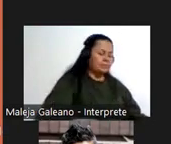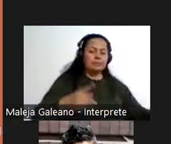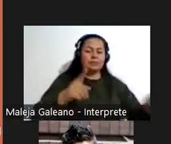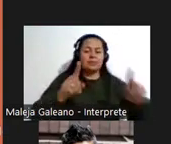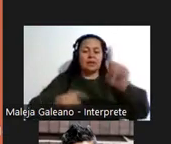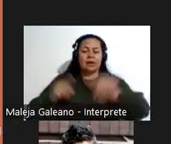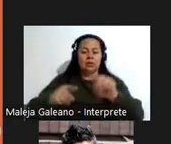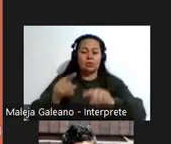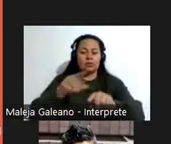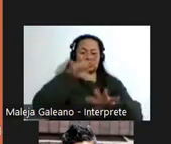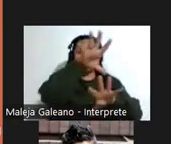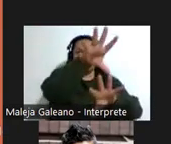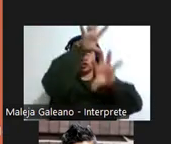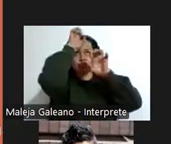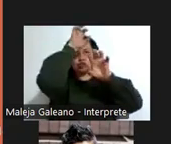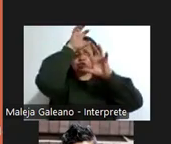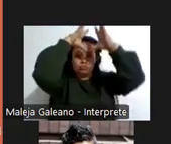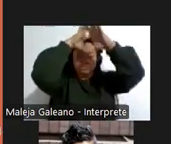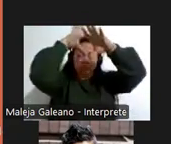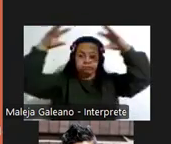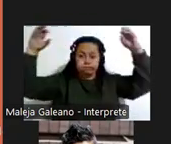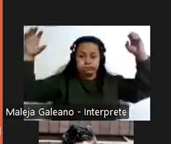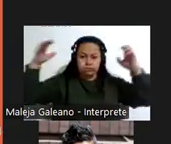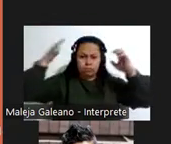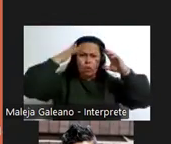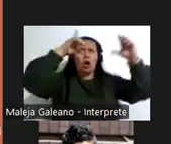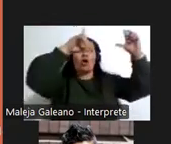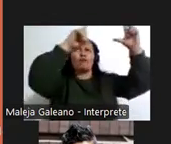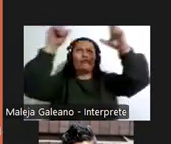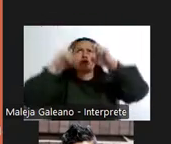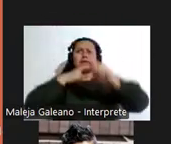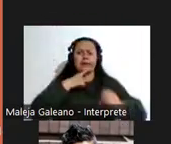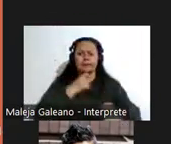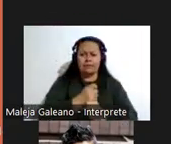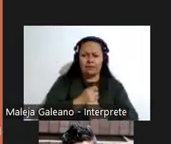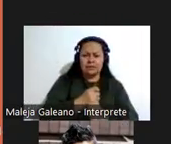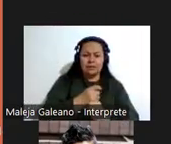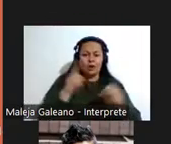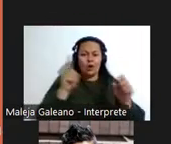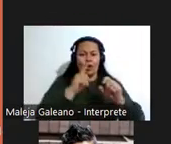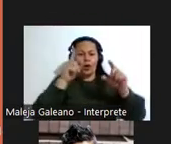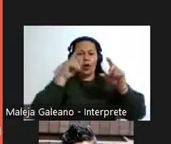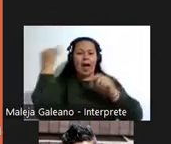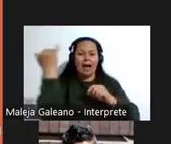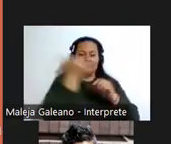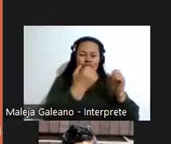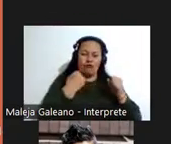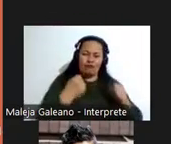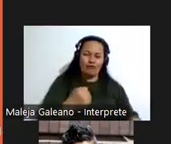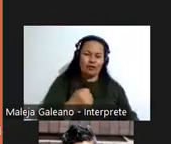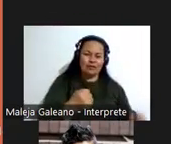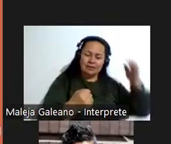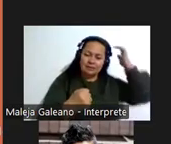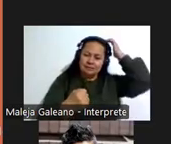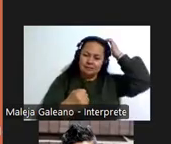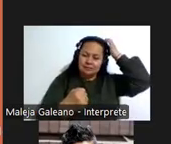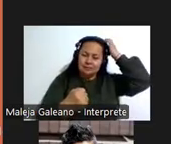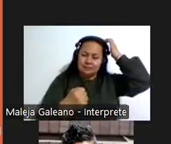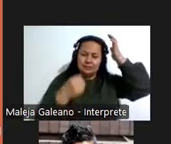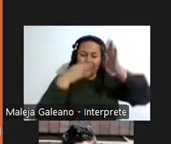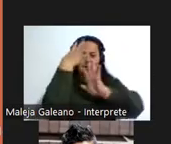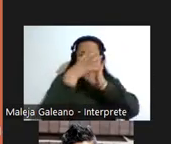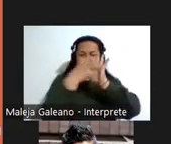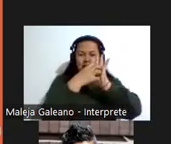y me preguntaron que por qué no le había tomado una foto al cielo, pues que es muy difícil que salga el azul potente que hay en esta imagen, al menos